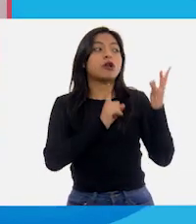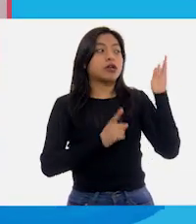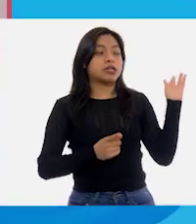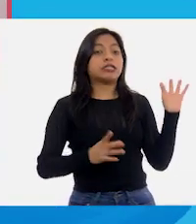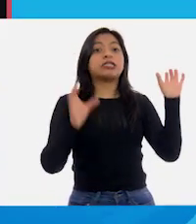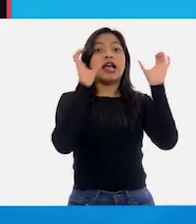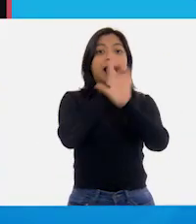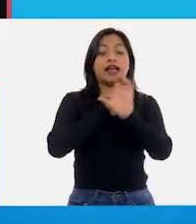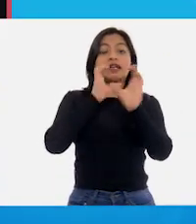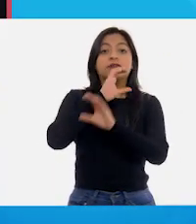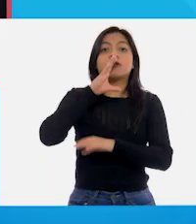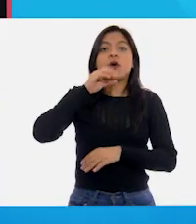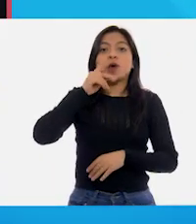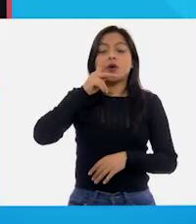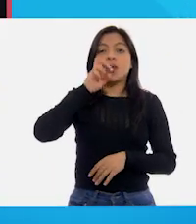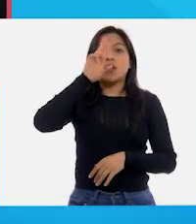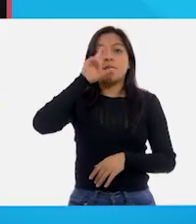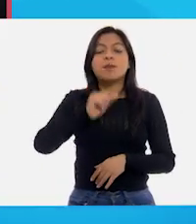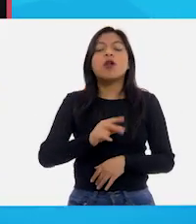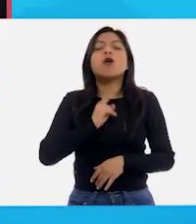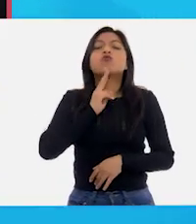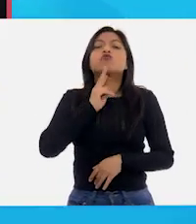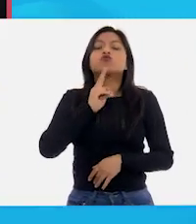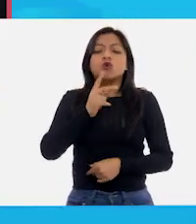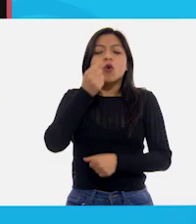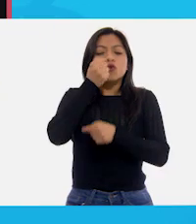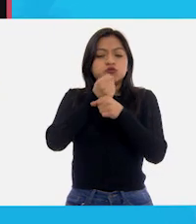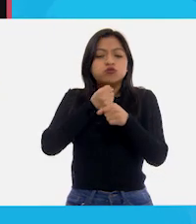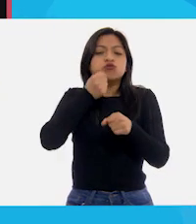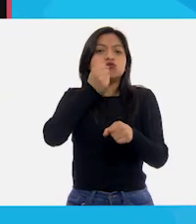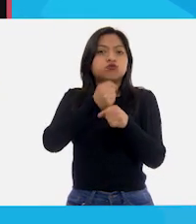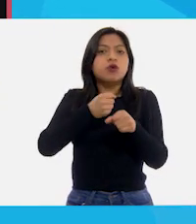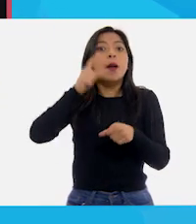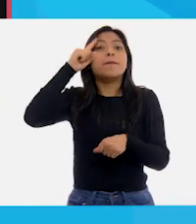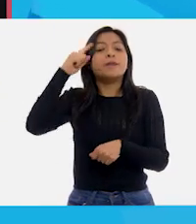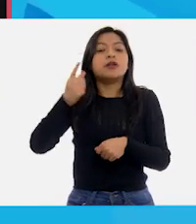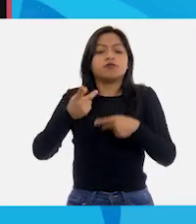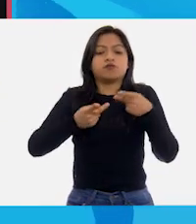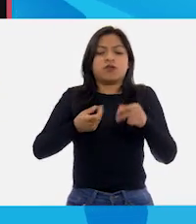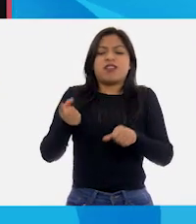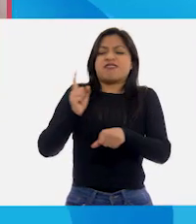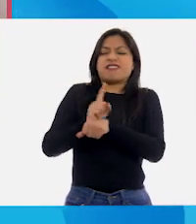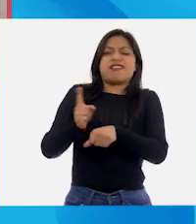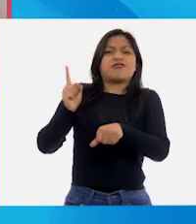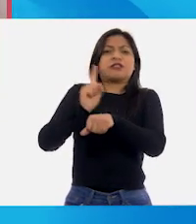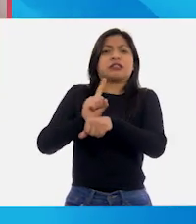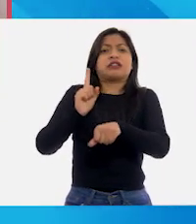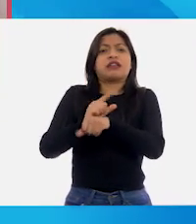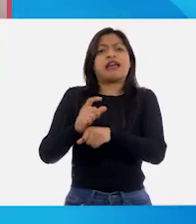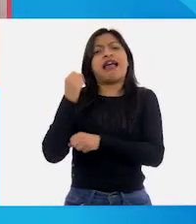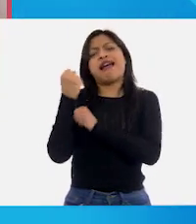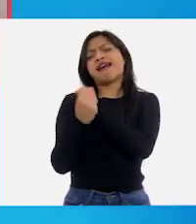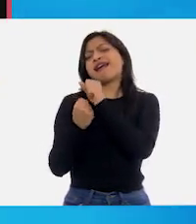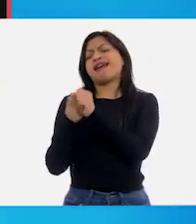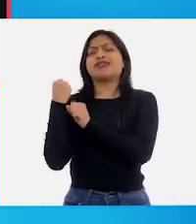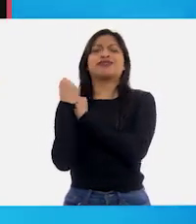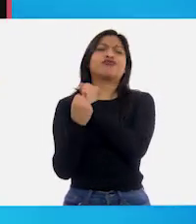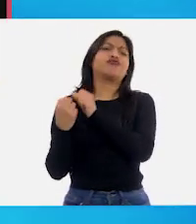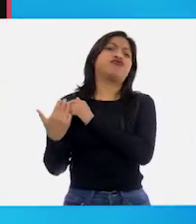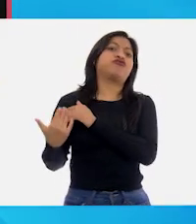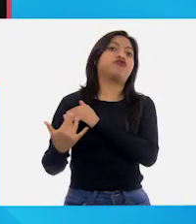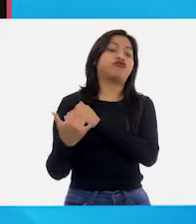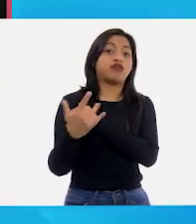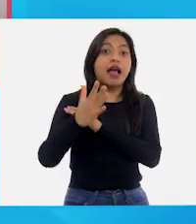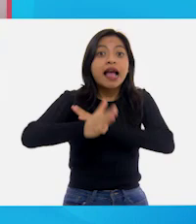ejercitamos nuestra voz a través de las vocalizaciones. Así nos preparamos todos los días durante muchos años para